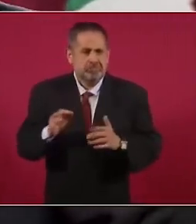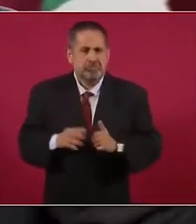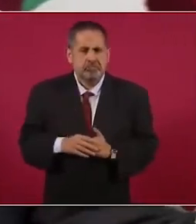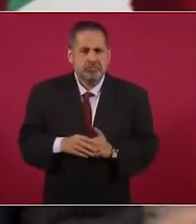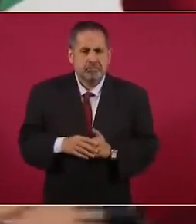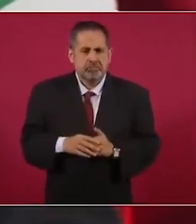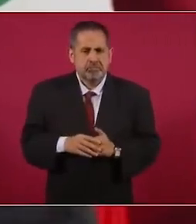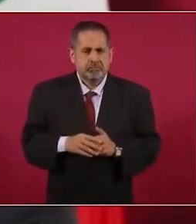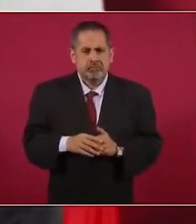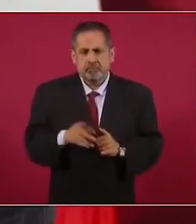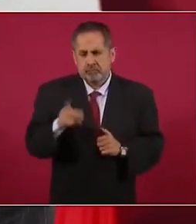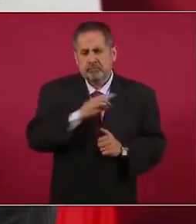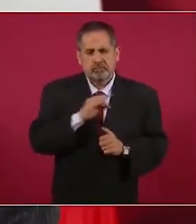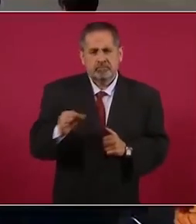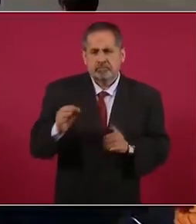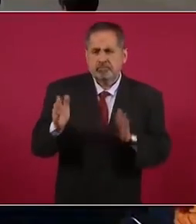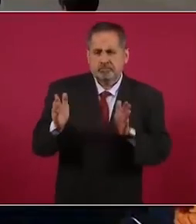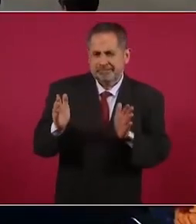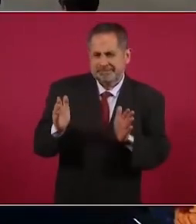córranse.